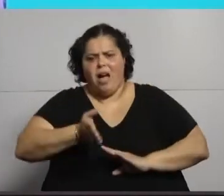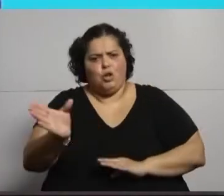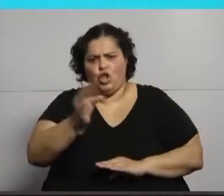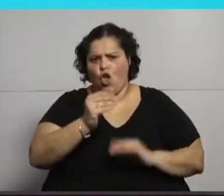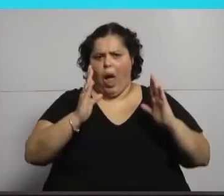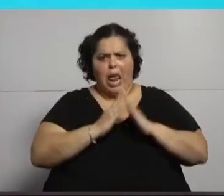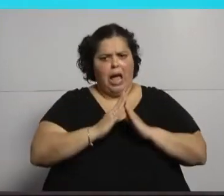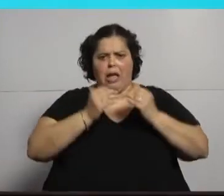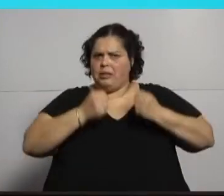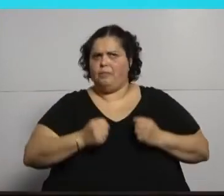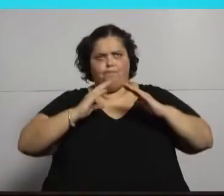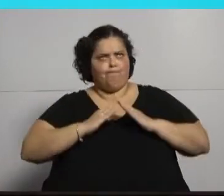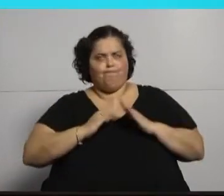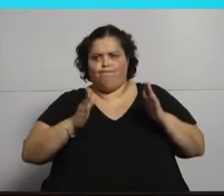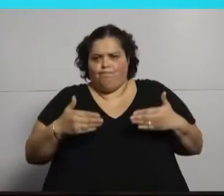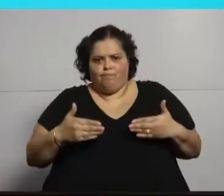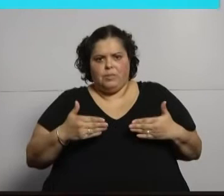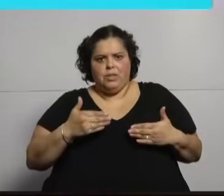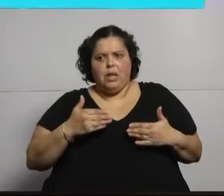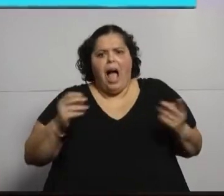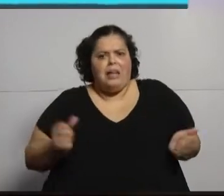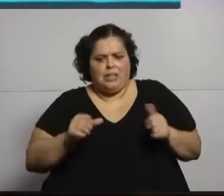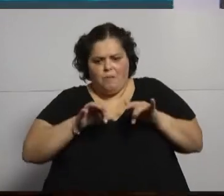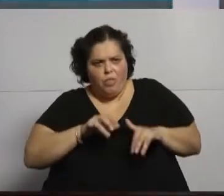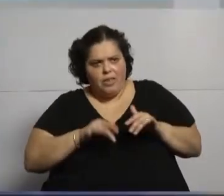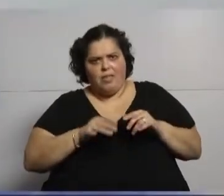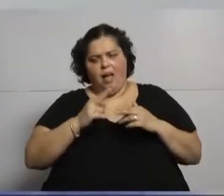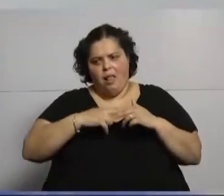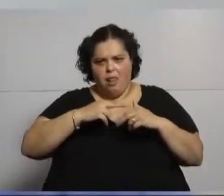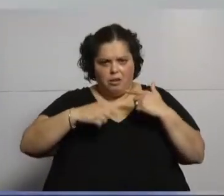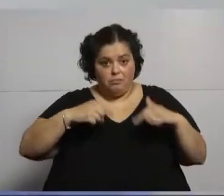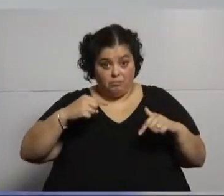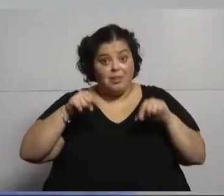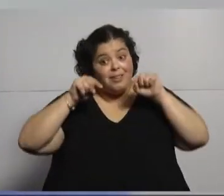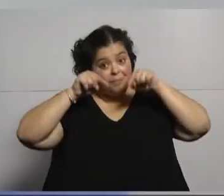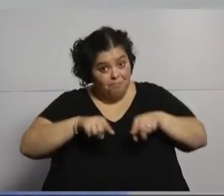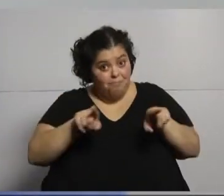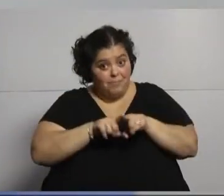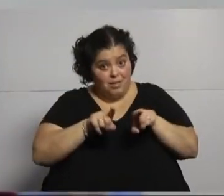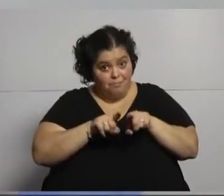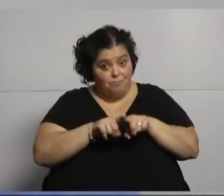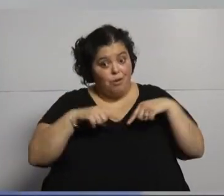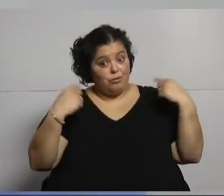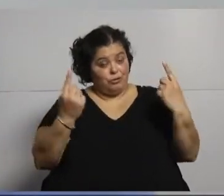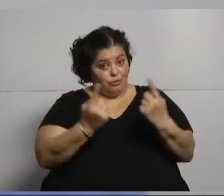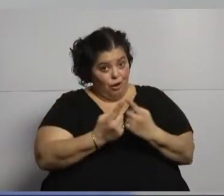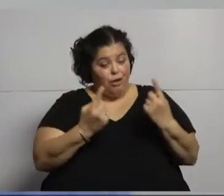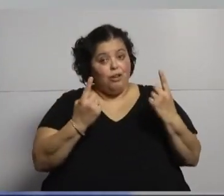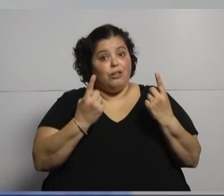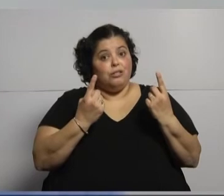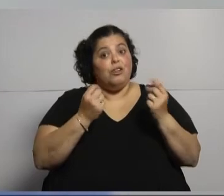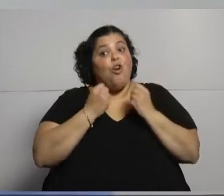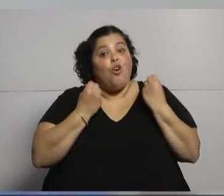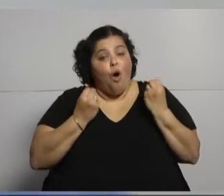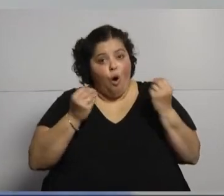digitales es ser consciente de esa brecha digital que tanto venimos hablando hace tanto tiempo. Y en ese sentido fue necesario plantear esquemas